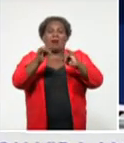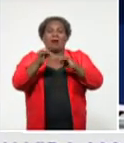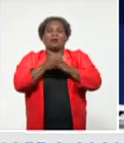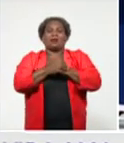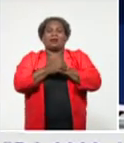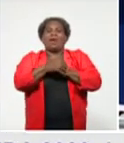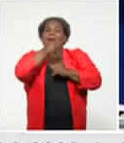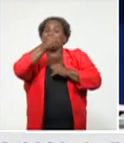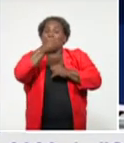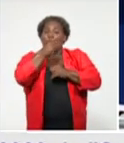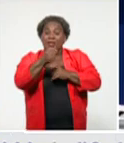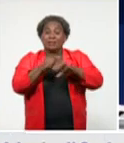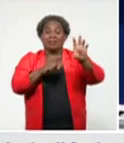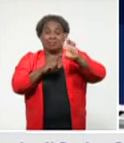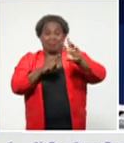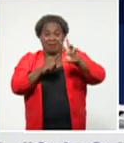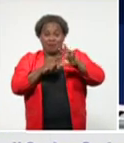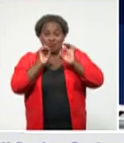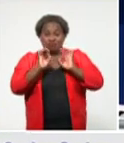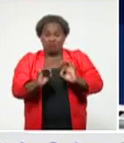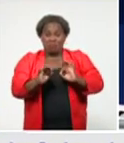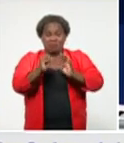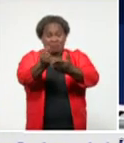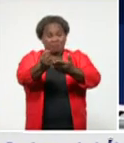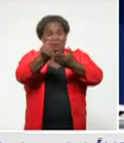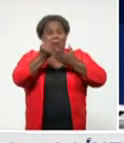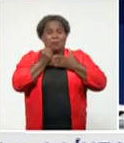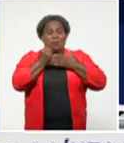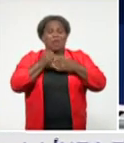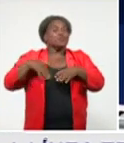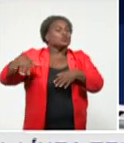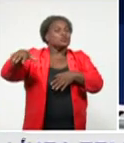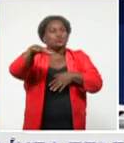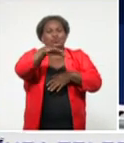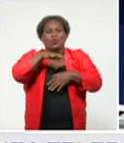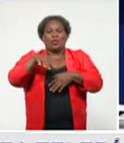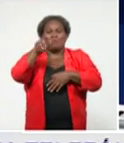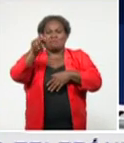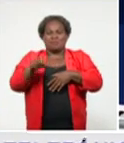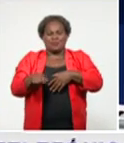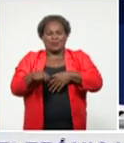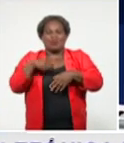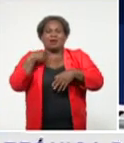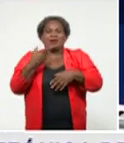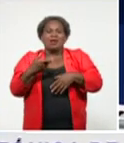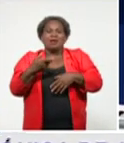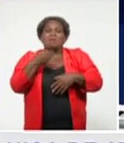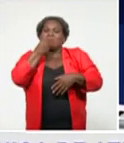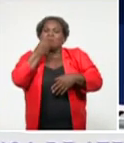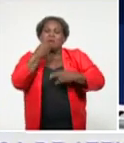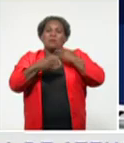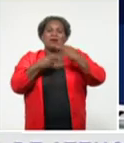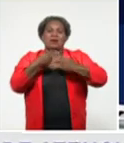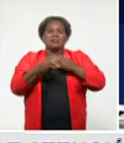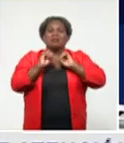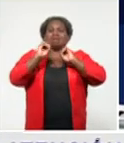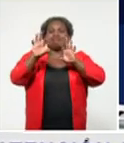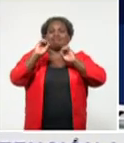apoya como siempre lo ha hecho, y a todas las personas, que es lo más importante, que nos siguen la